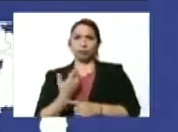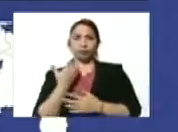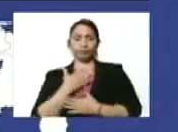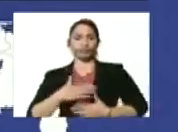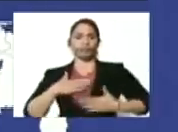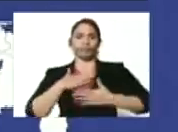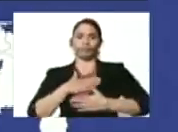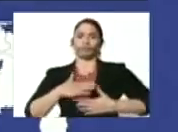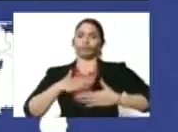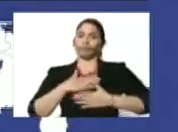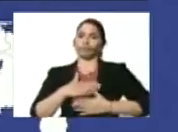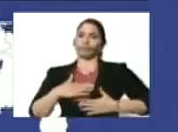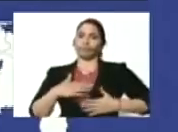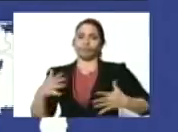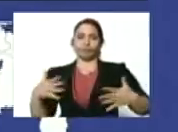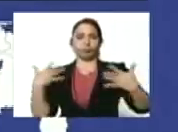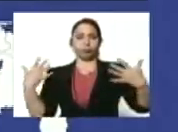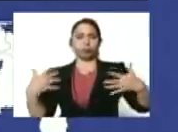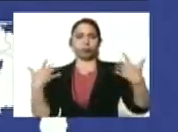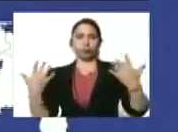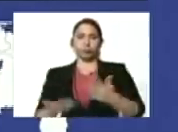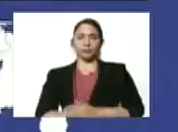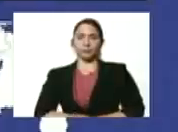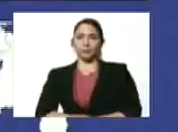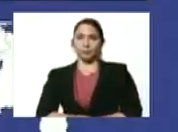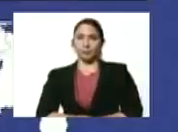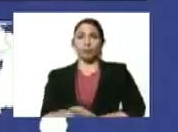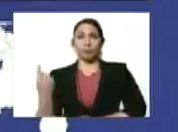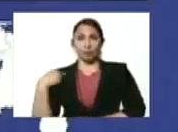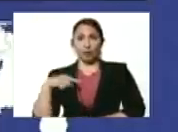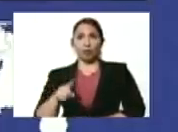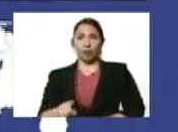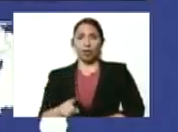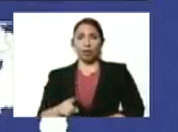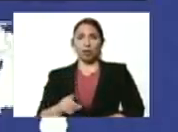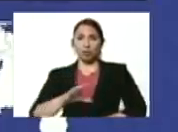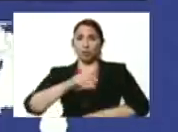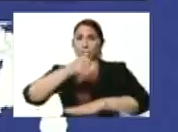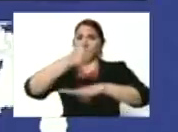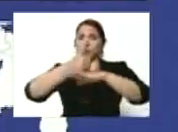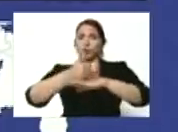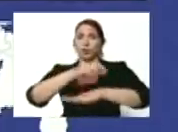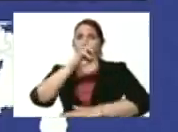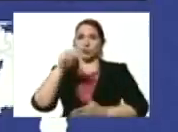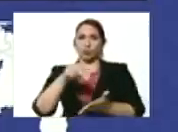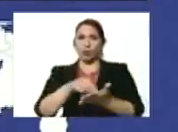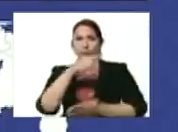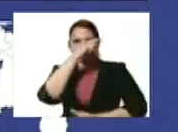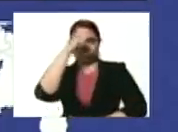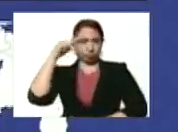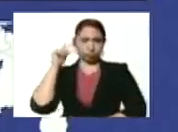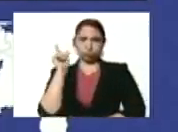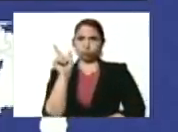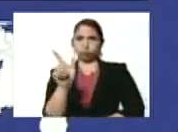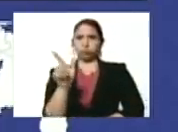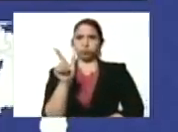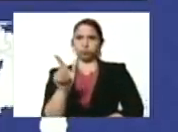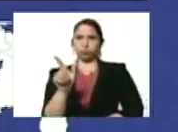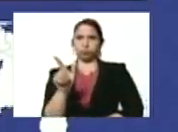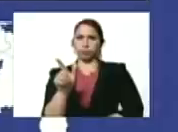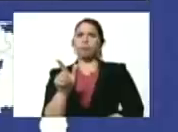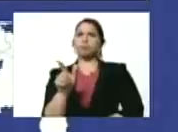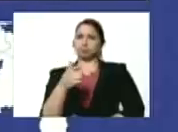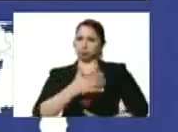satisfechos, contentos, motivados de tener una dirección nacional del Partido Socialista Unido de Venezuela de esa calidad,